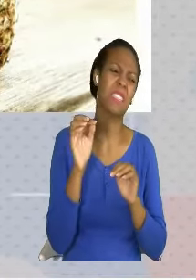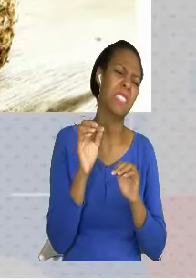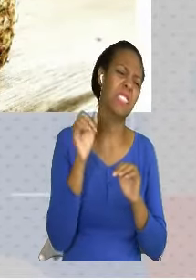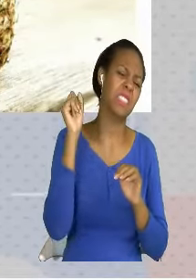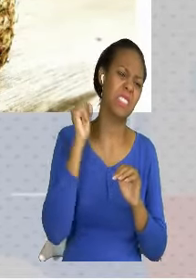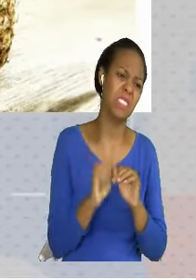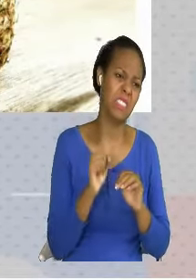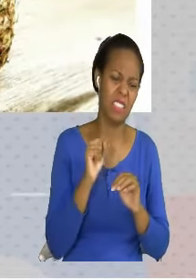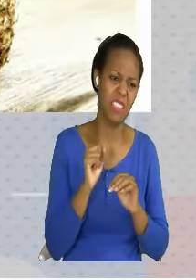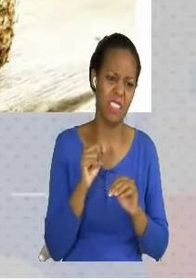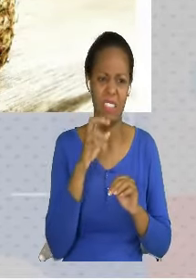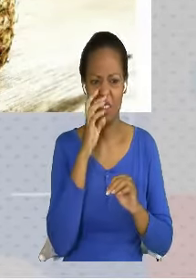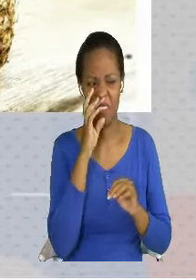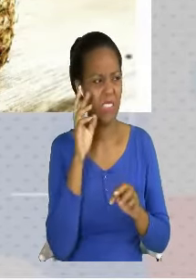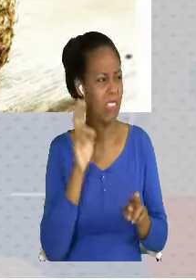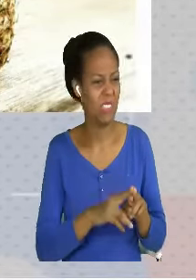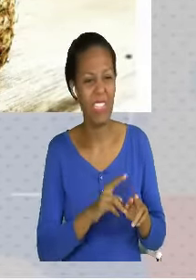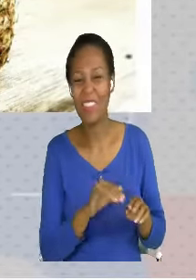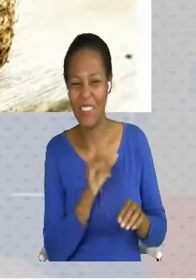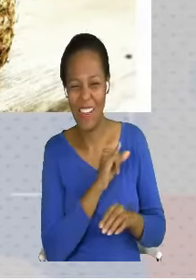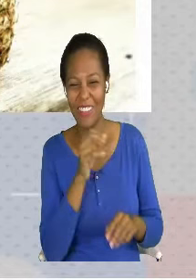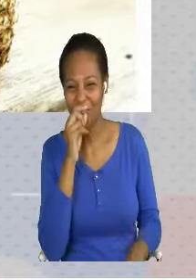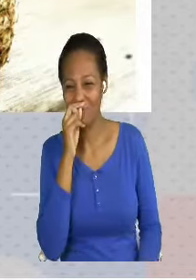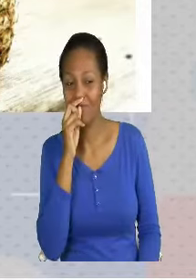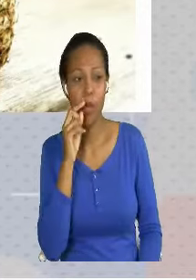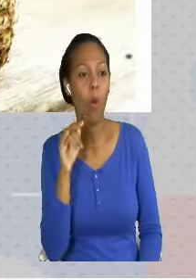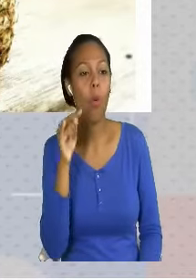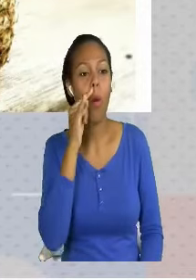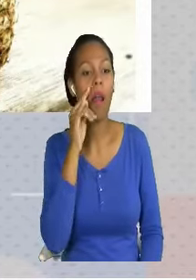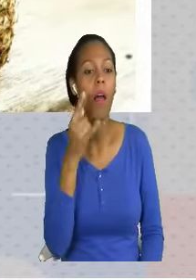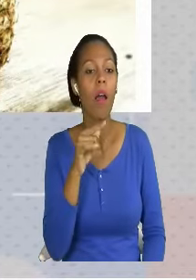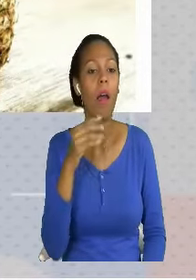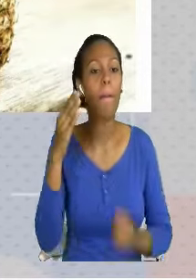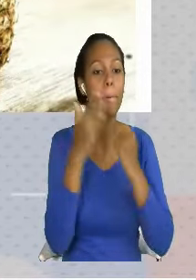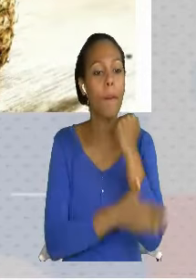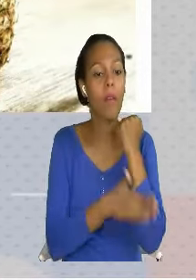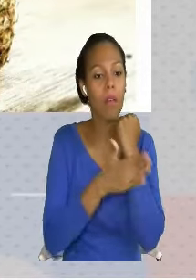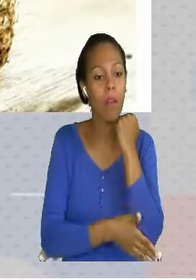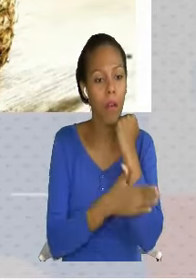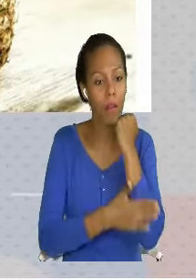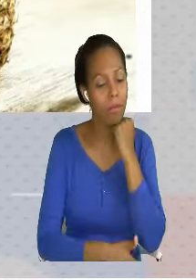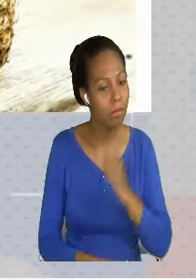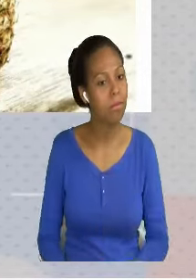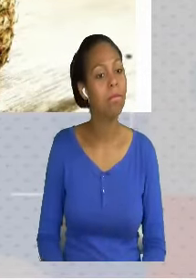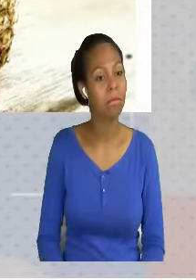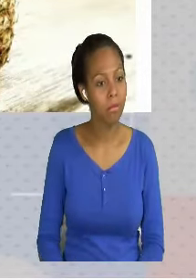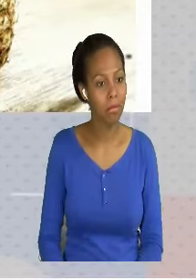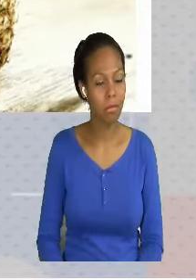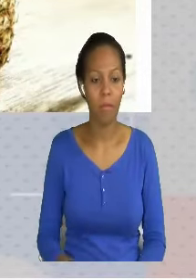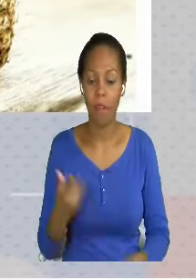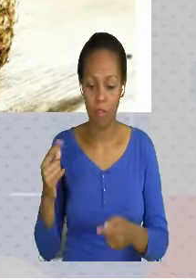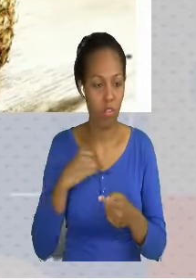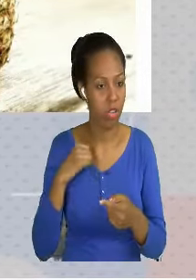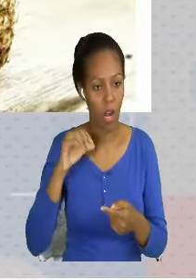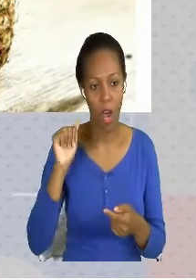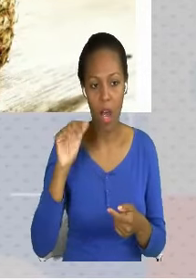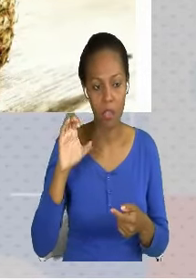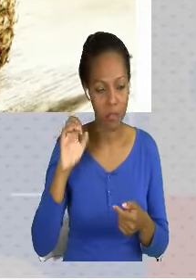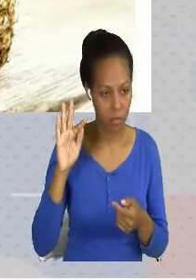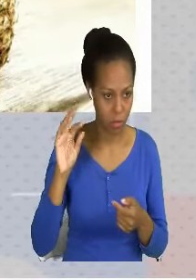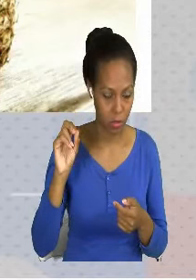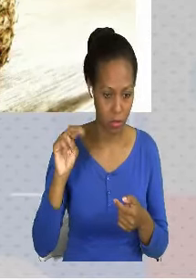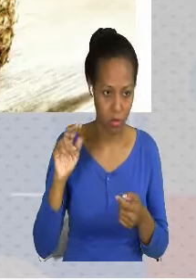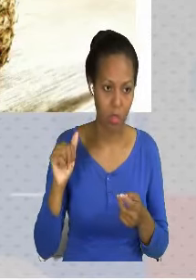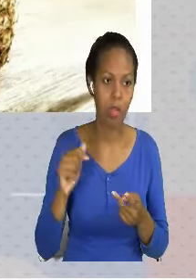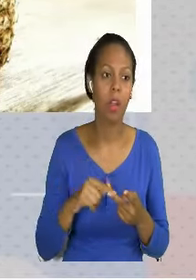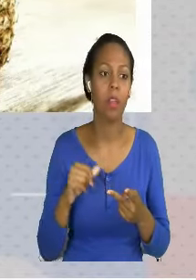removedores convencionales, te lo deja oliendo a piña. ¿Qué tiene diferente a los otros? Este no tiene acetona, tiene aloe vera, te ayuda